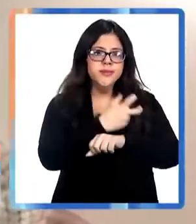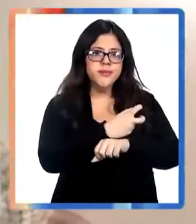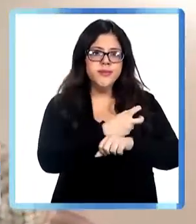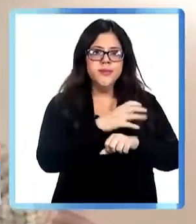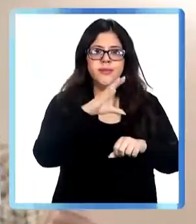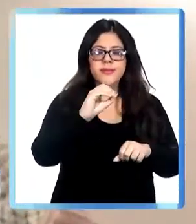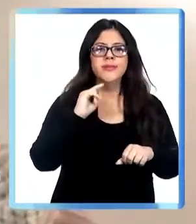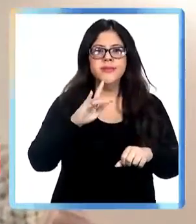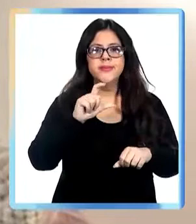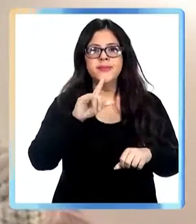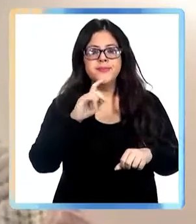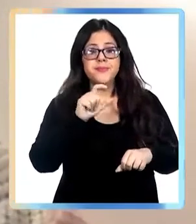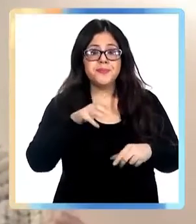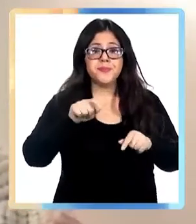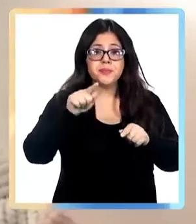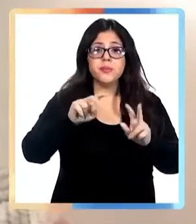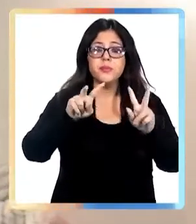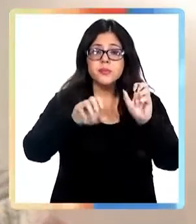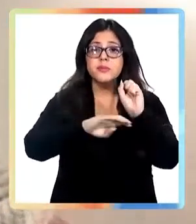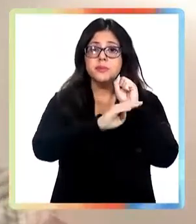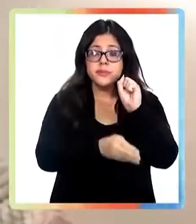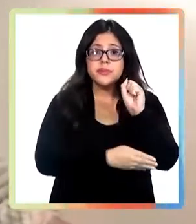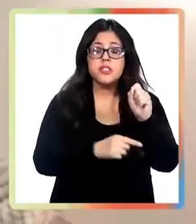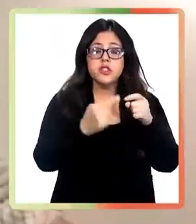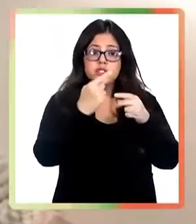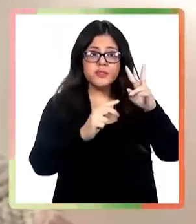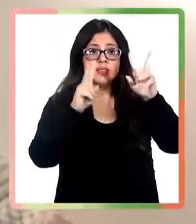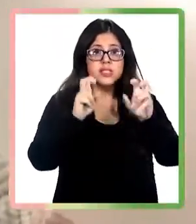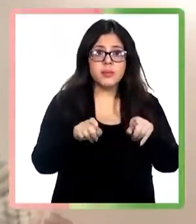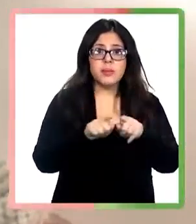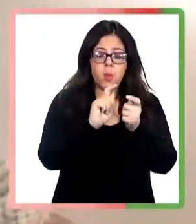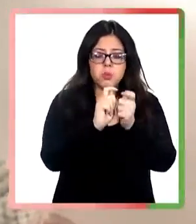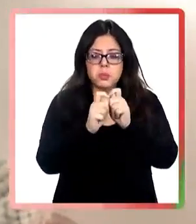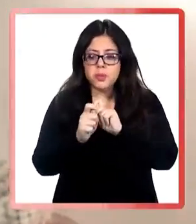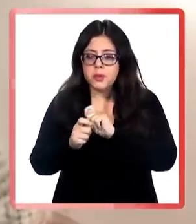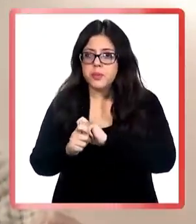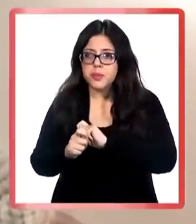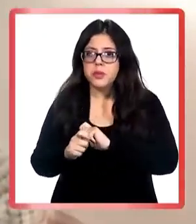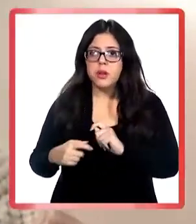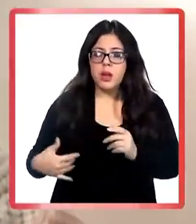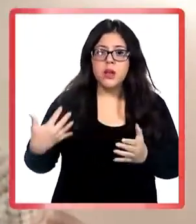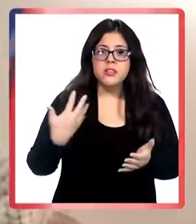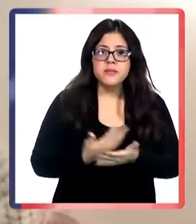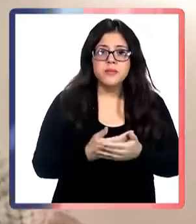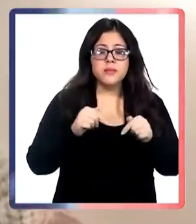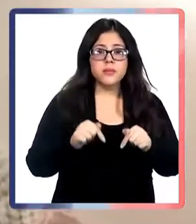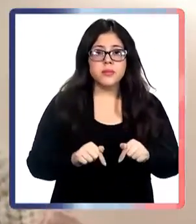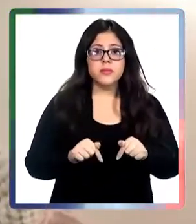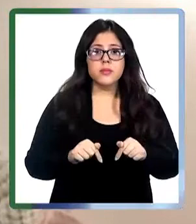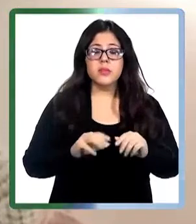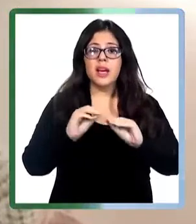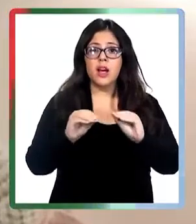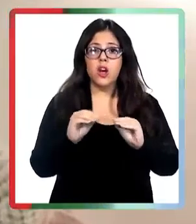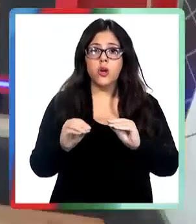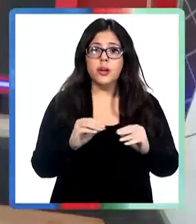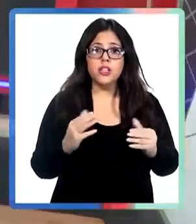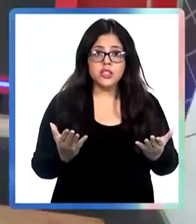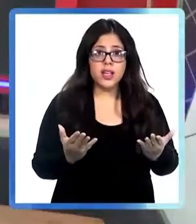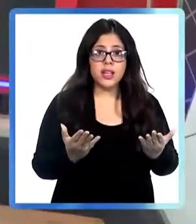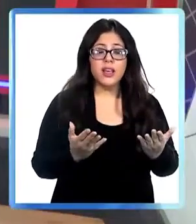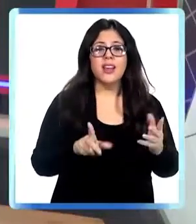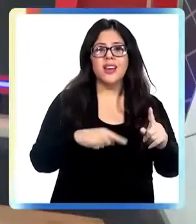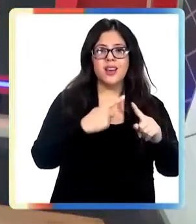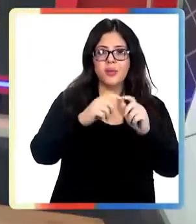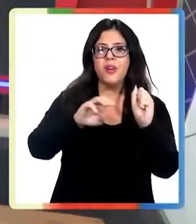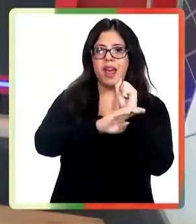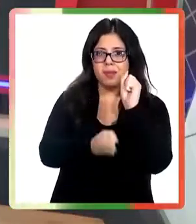vacunación contra coqueluche en el embarazo, hubo varias directrices que se han ido actualizando en el tiempo, y en este momento la recomendación es en cada